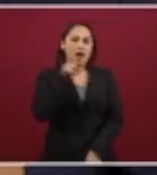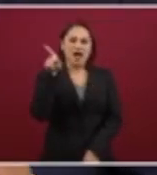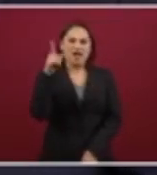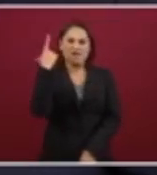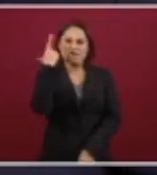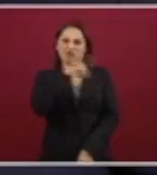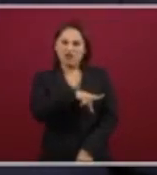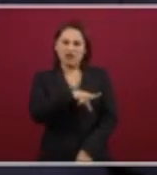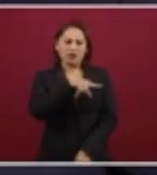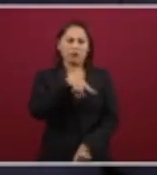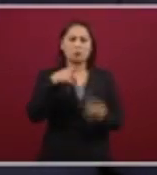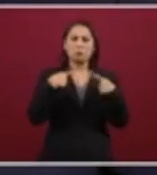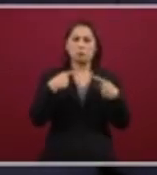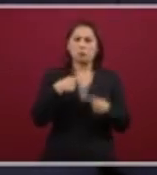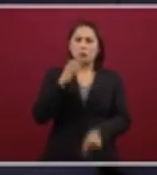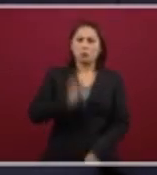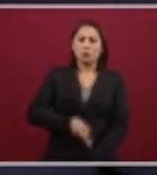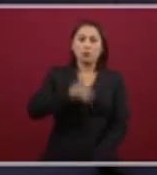que no se tolere